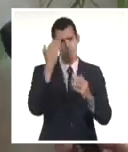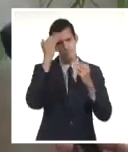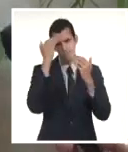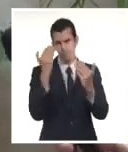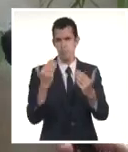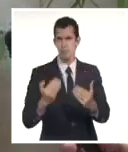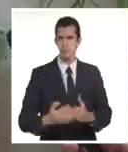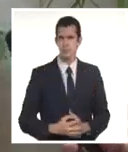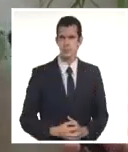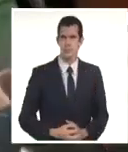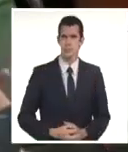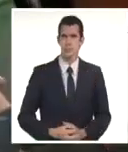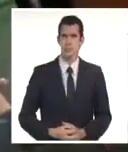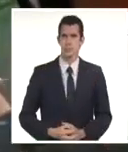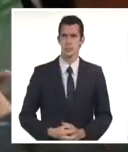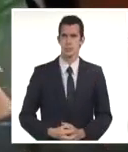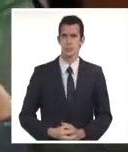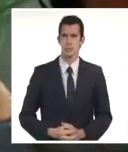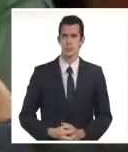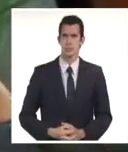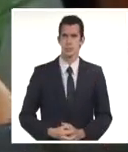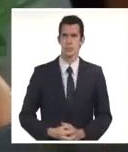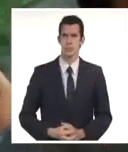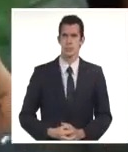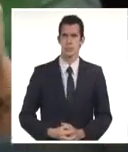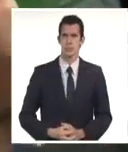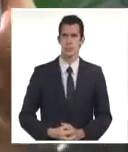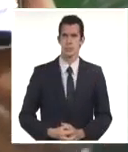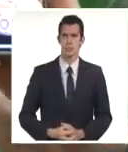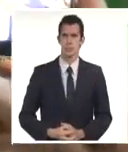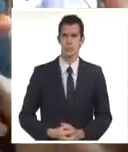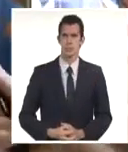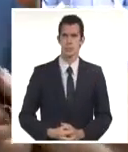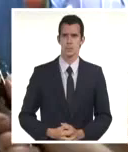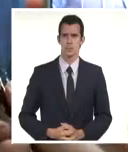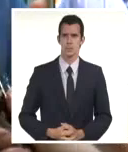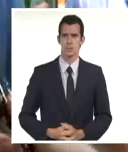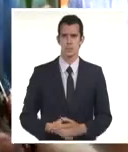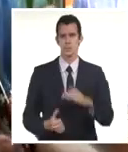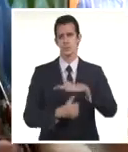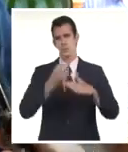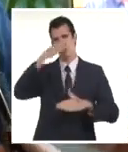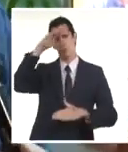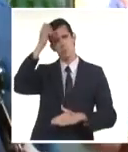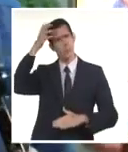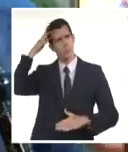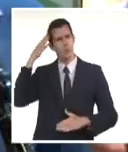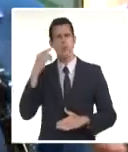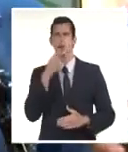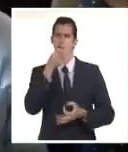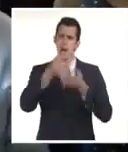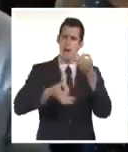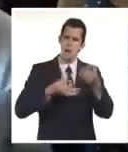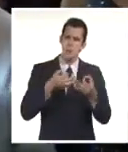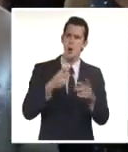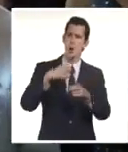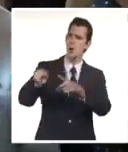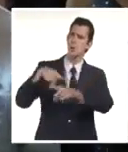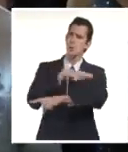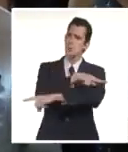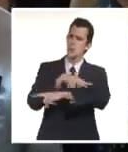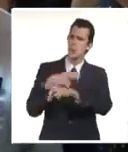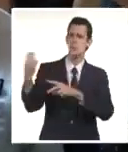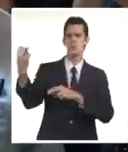nuestras familias y en nuestra sociedad. El mandatario expresó que se han recibido numerosas muestras de solidaridad y apoyo